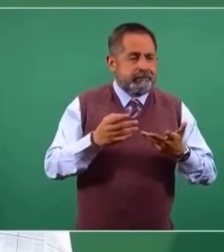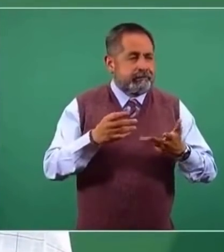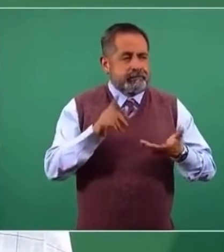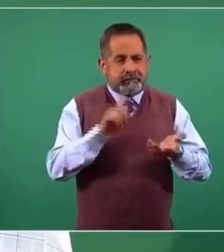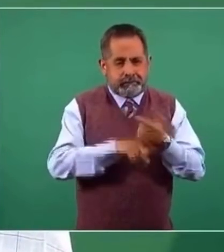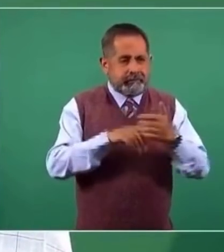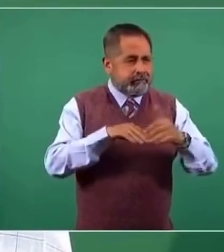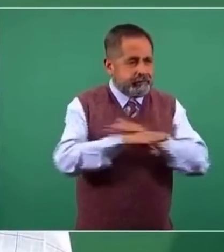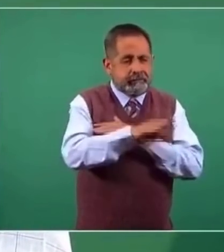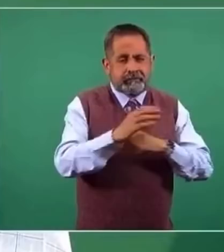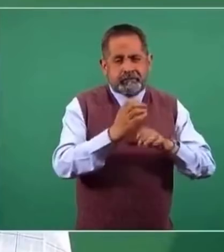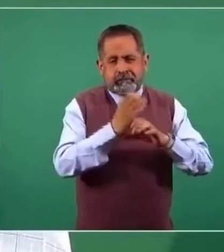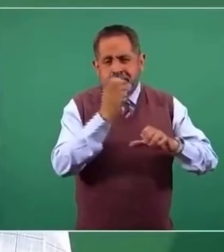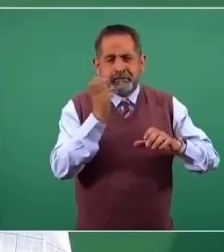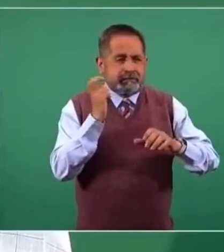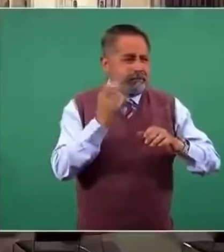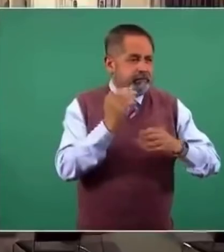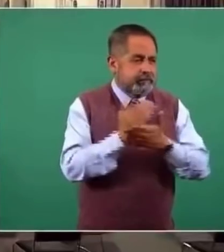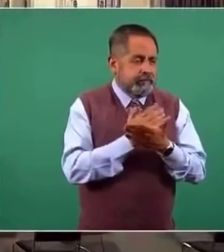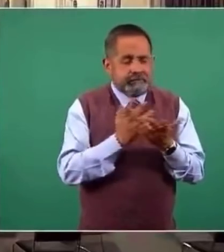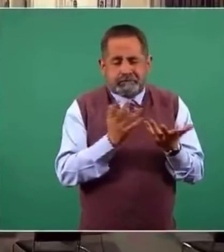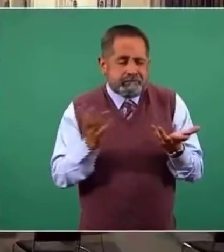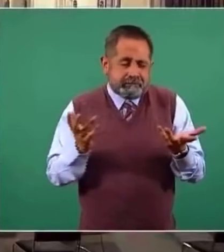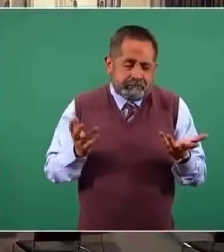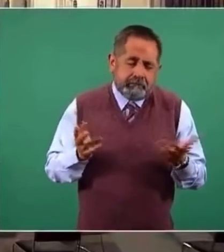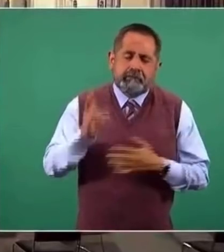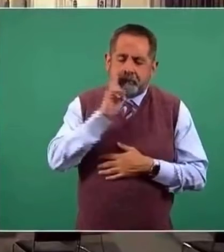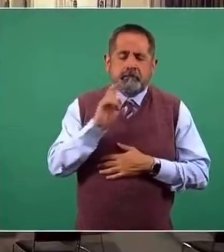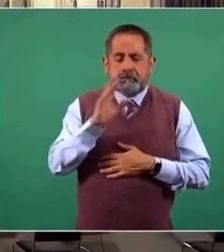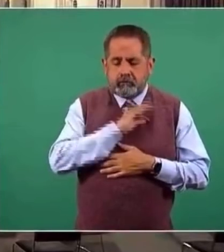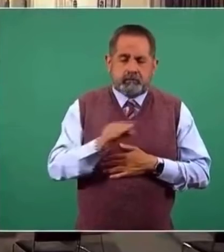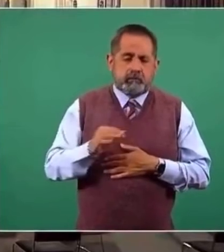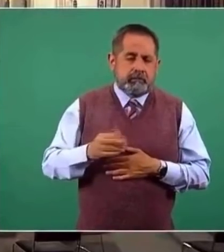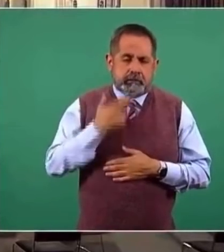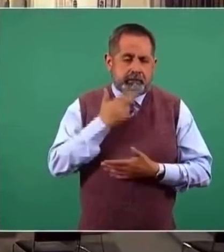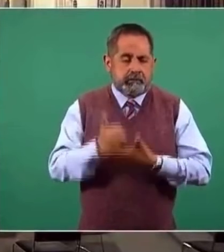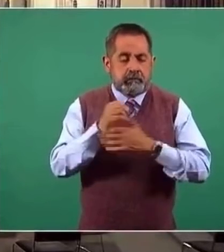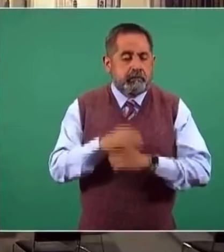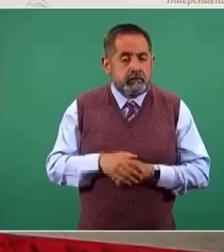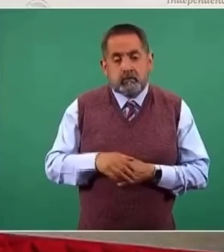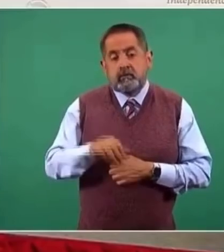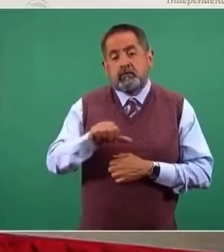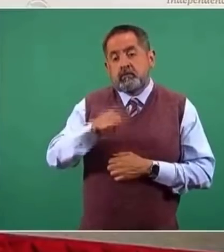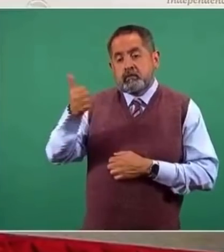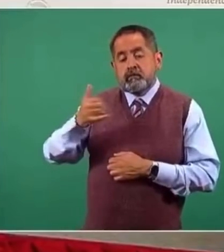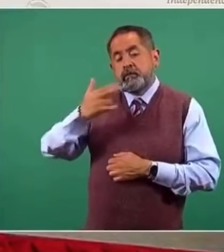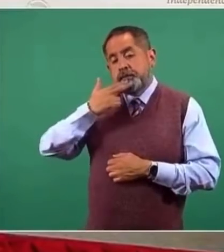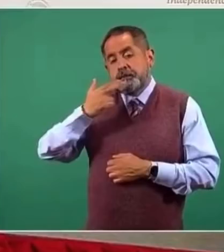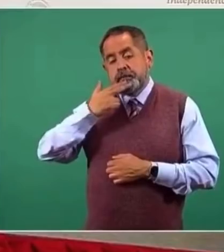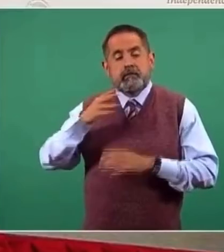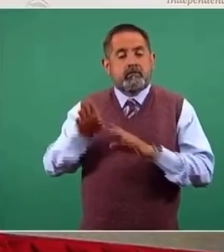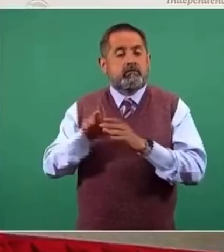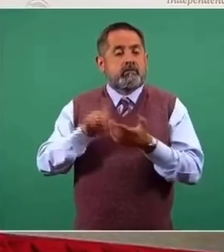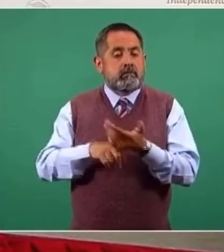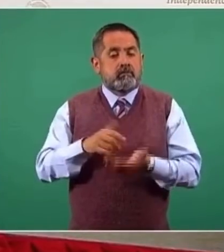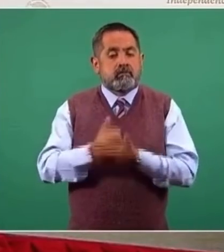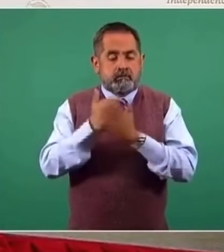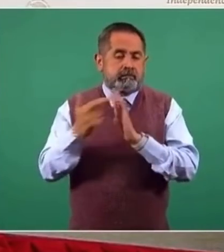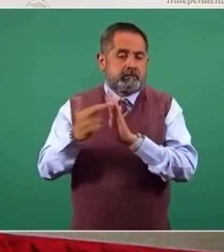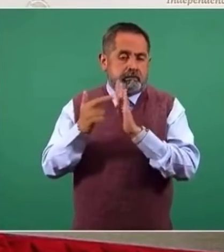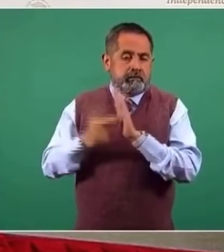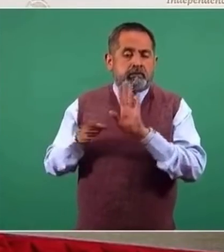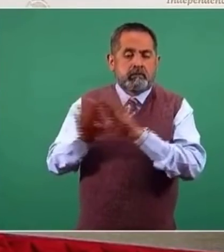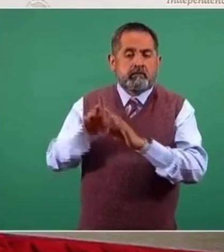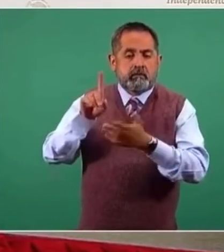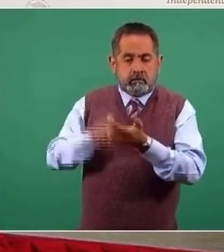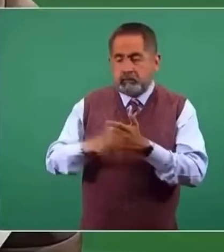en estos medios de transporte, entonces contribuyo. Lo otro que contribuye son las medidas que se realizan